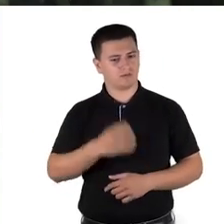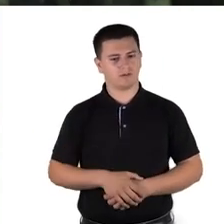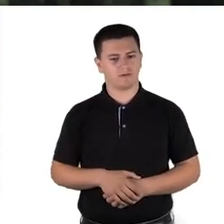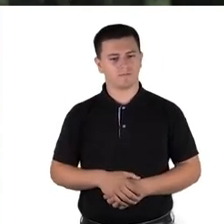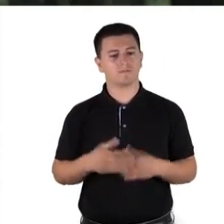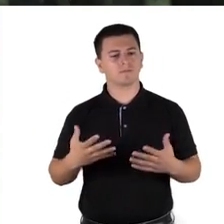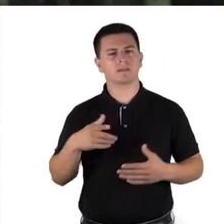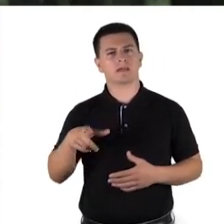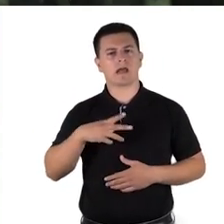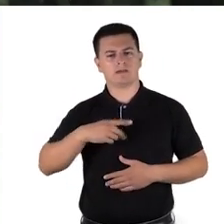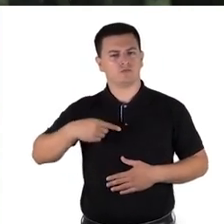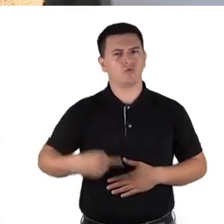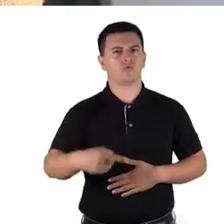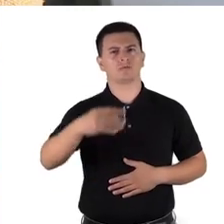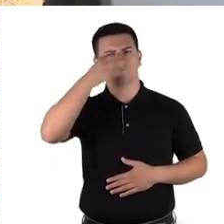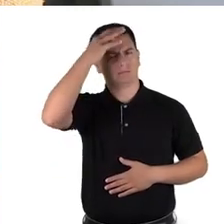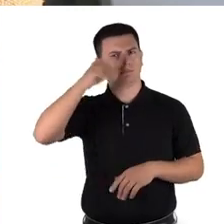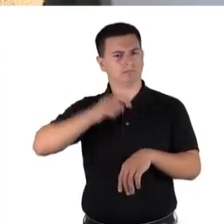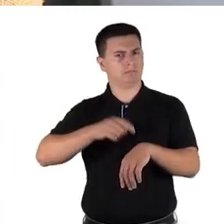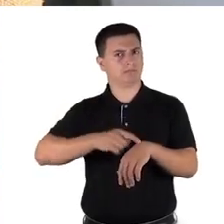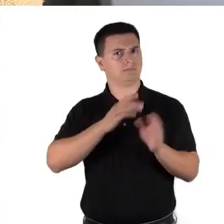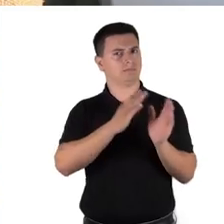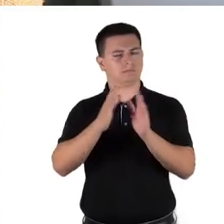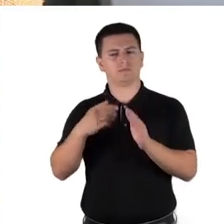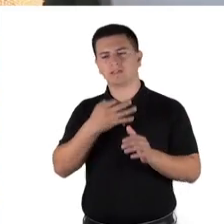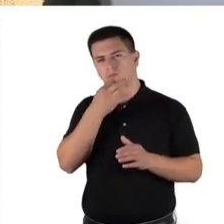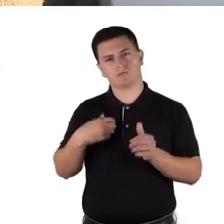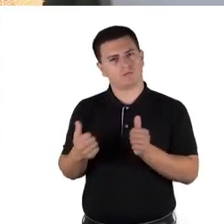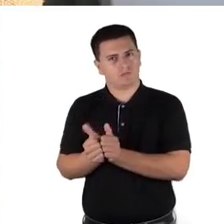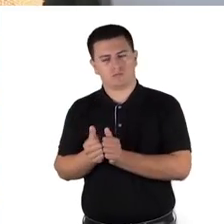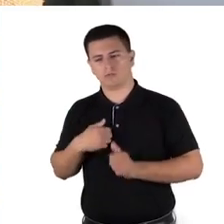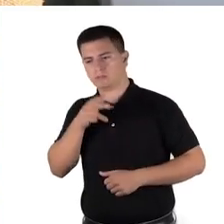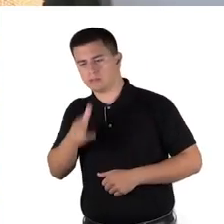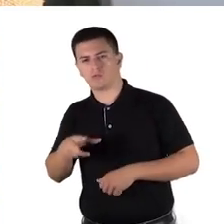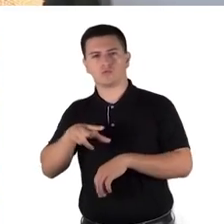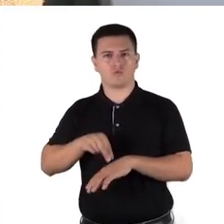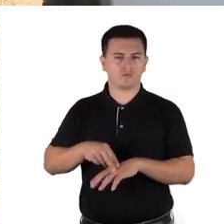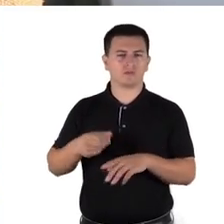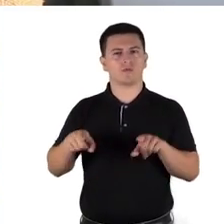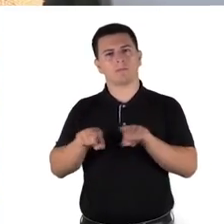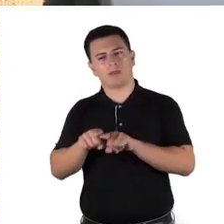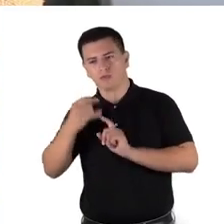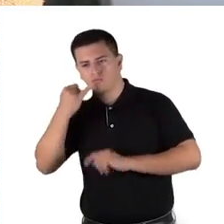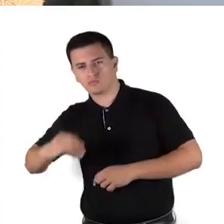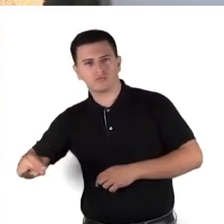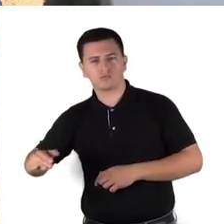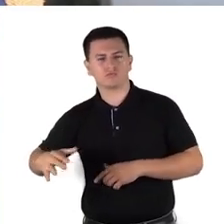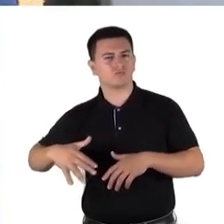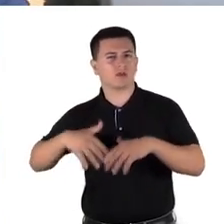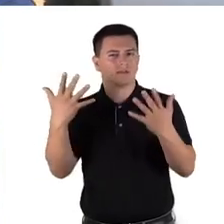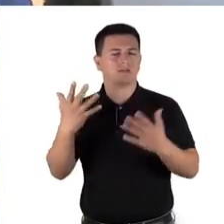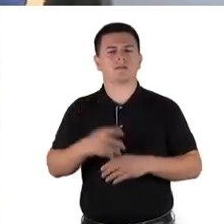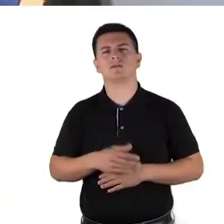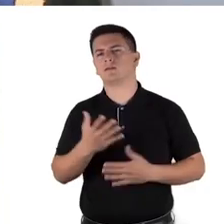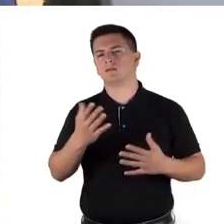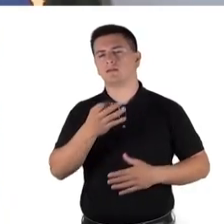oportunidades de aprendizaje que nos da la rutina. Hay un tema con la rutina o con el tiempo en el que estamos con nuestros hijos, con nuestros